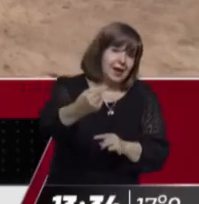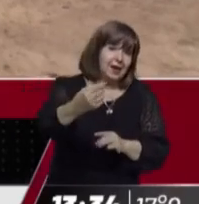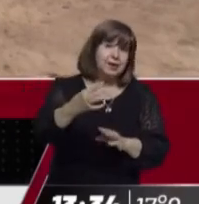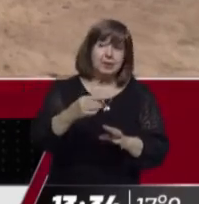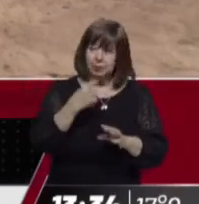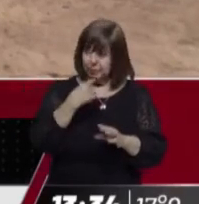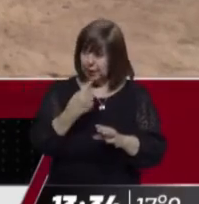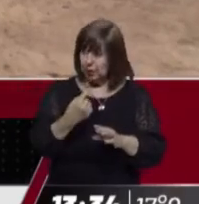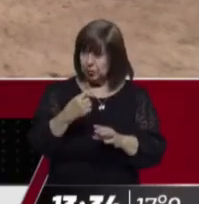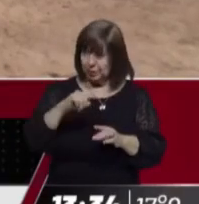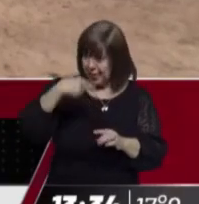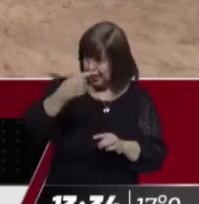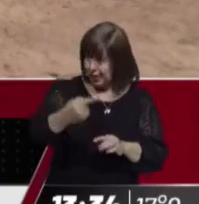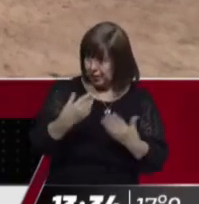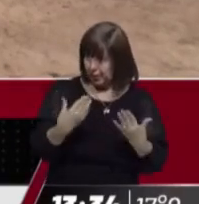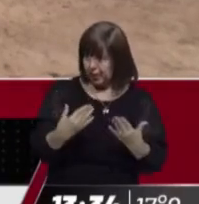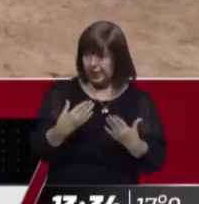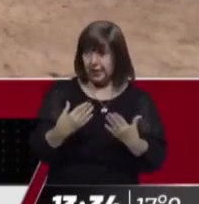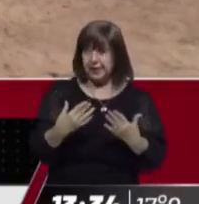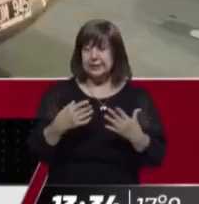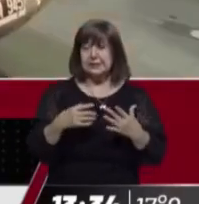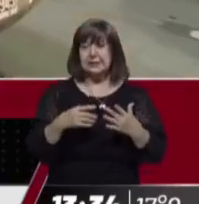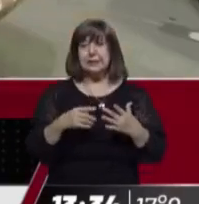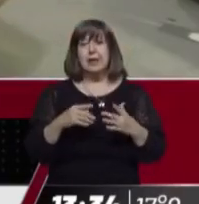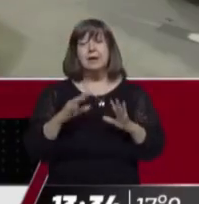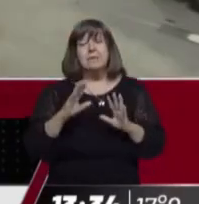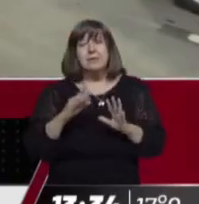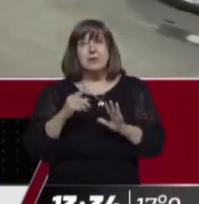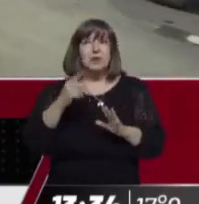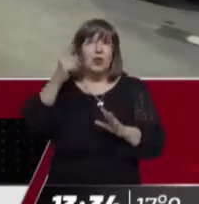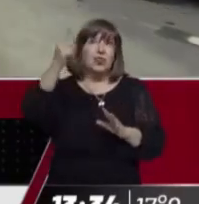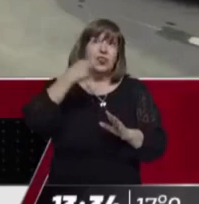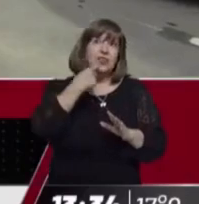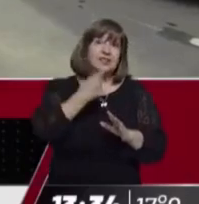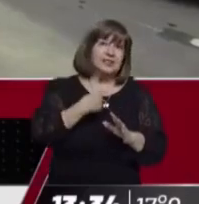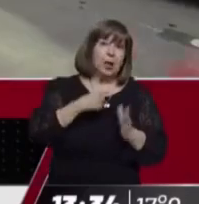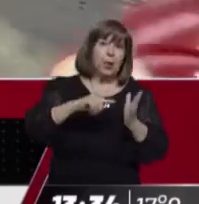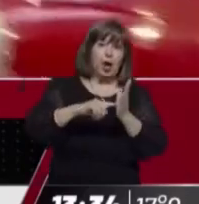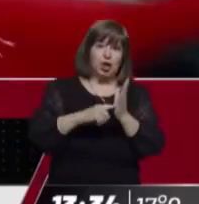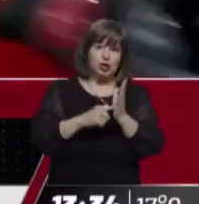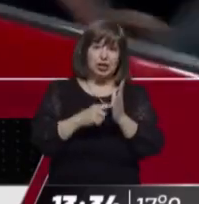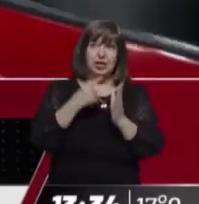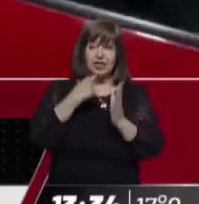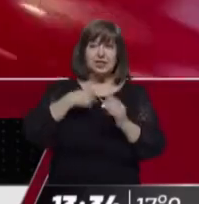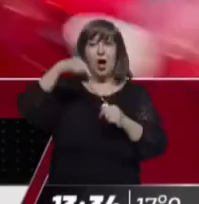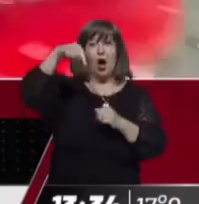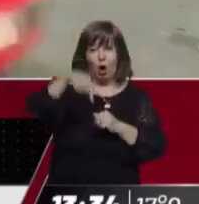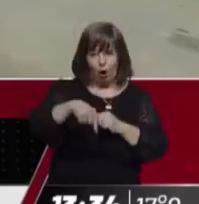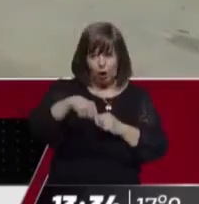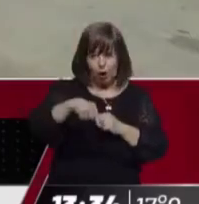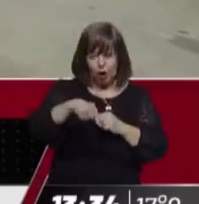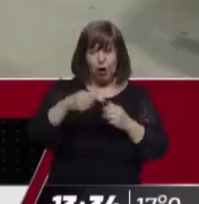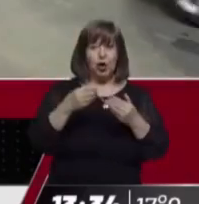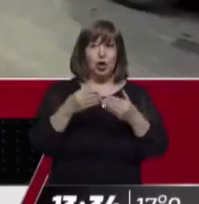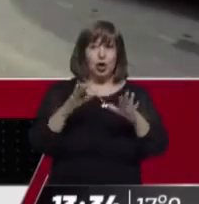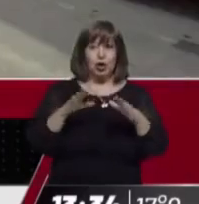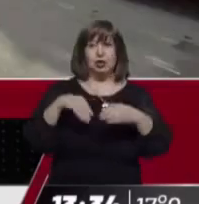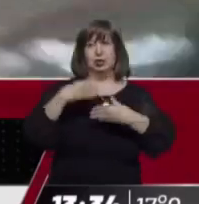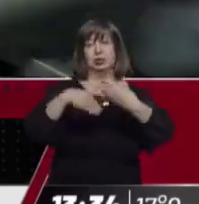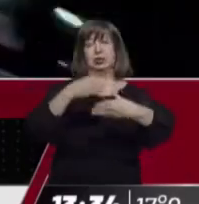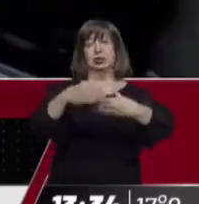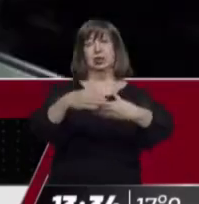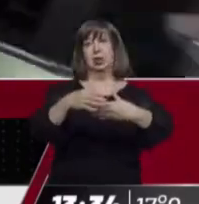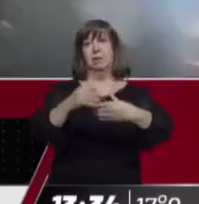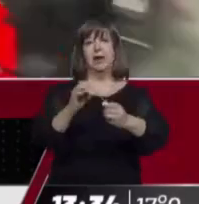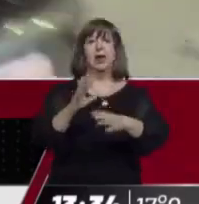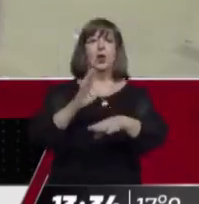Aires que puede ser que se revierta esta situación. La información que manejábamos era que hoy comenzaban a trabajar de nuevo. No